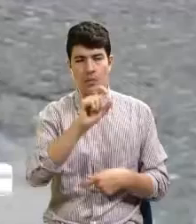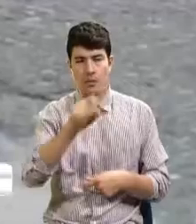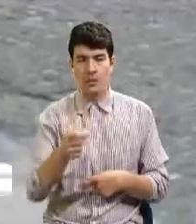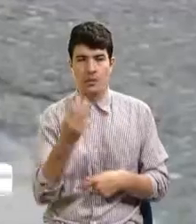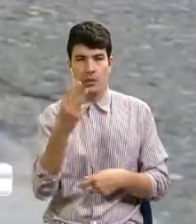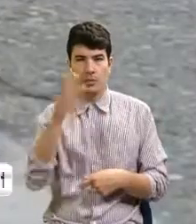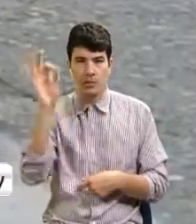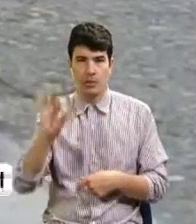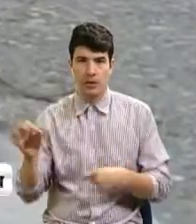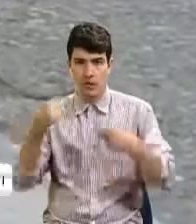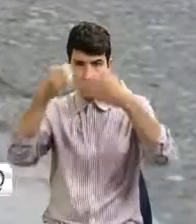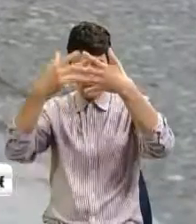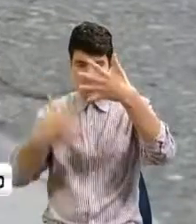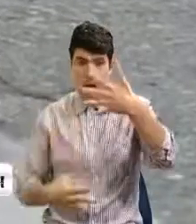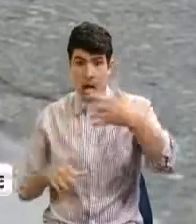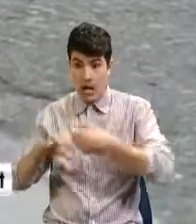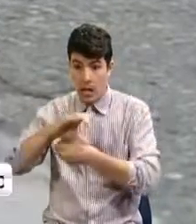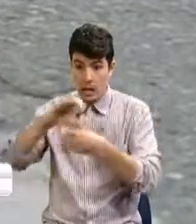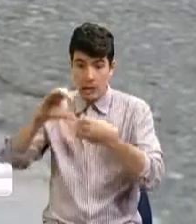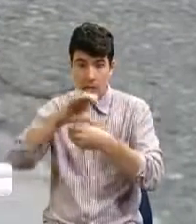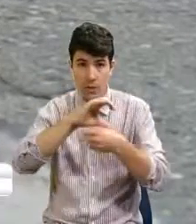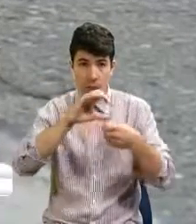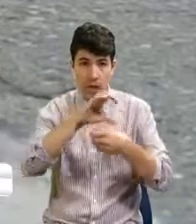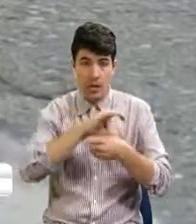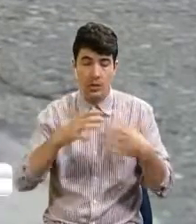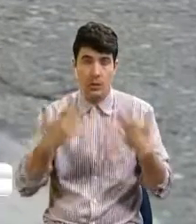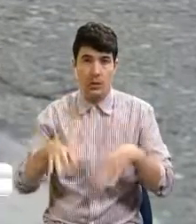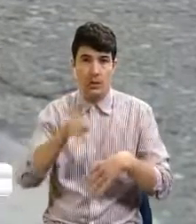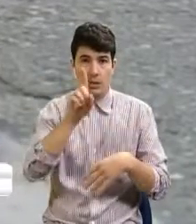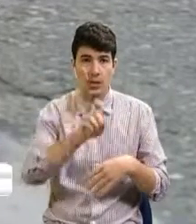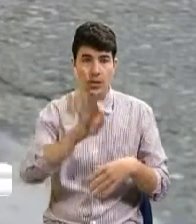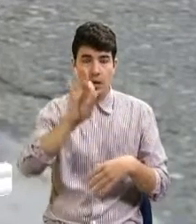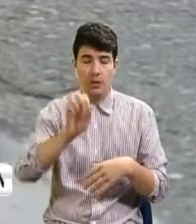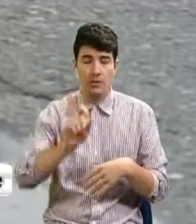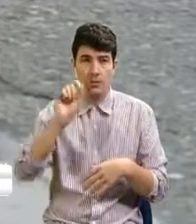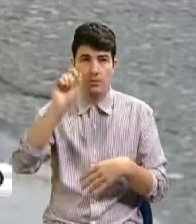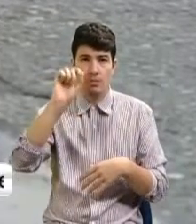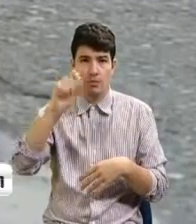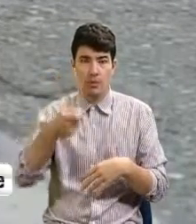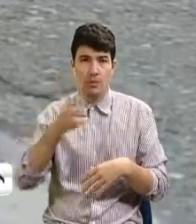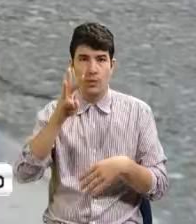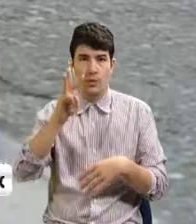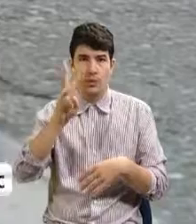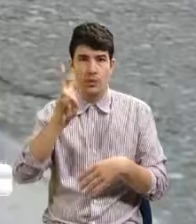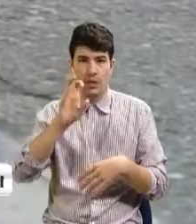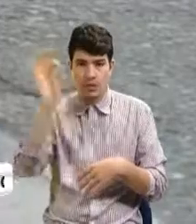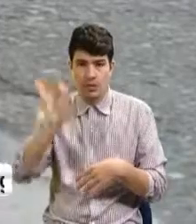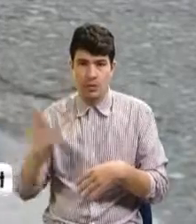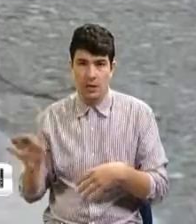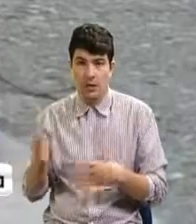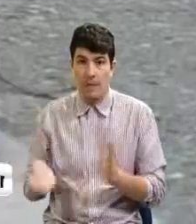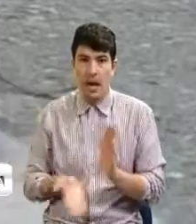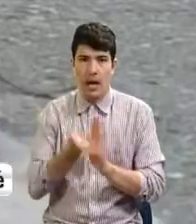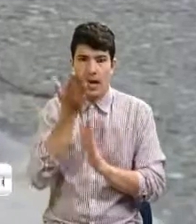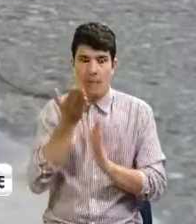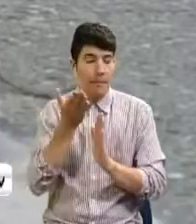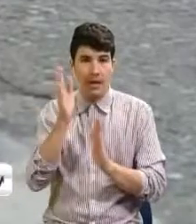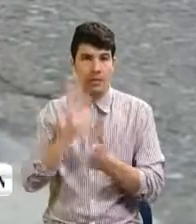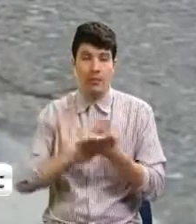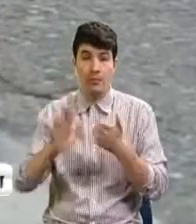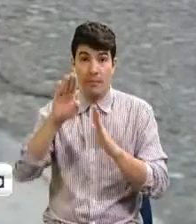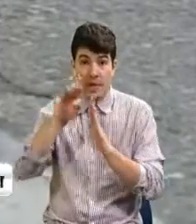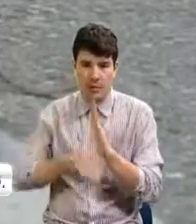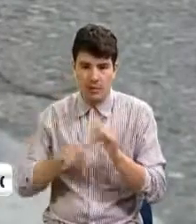respectivamente. Estas ciudades comprendieron el 68.6% del mercado nacional. Frente al año anterior, Bogotá, Medellín, con